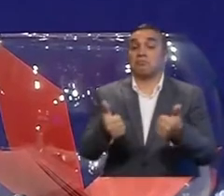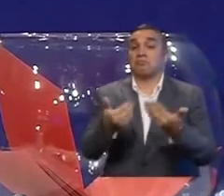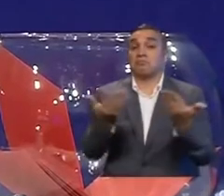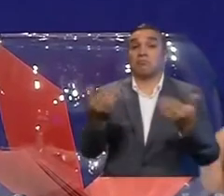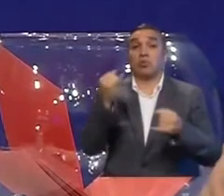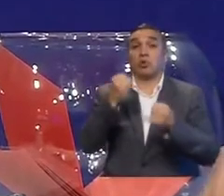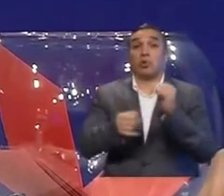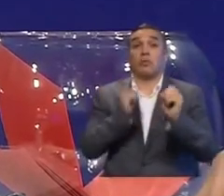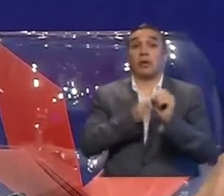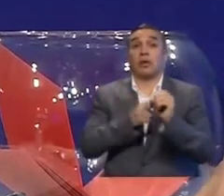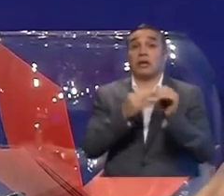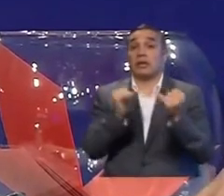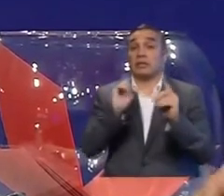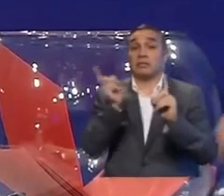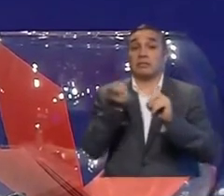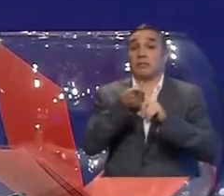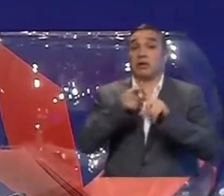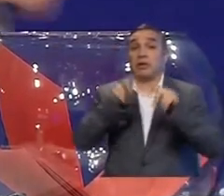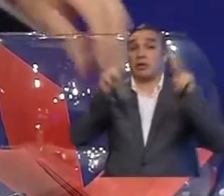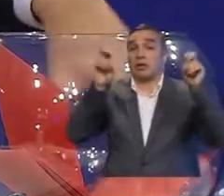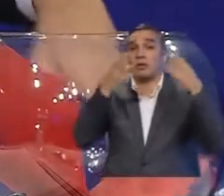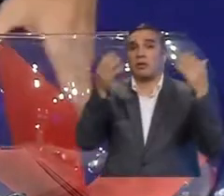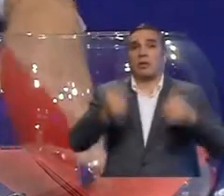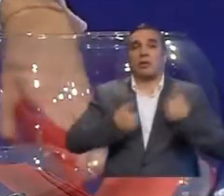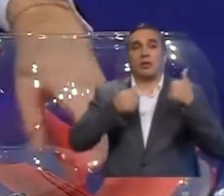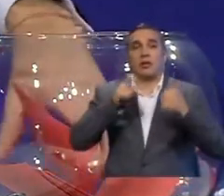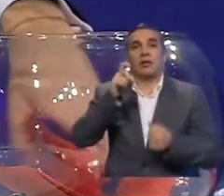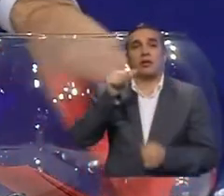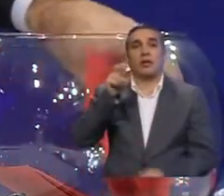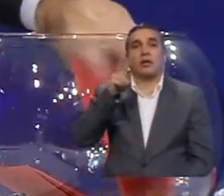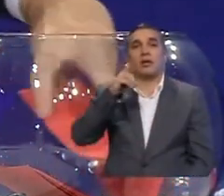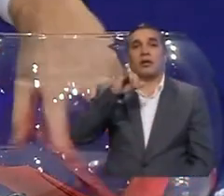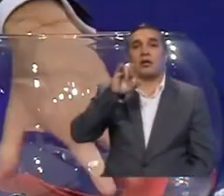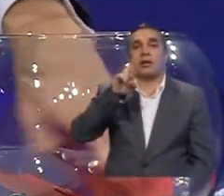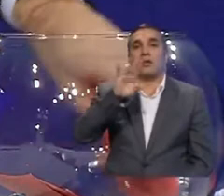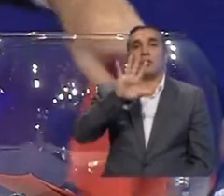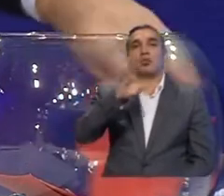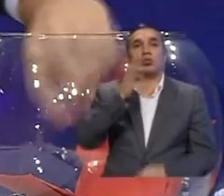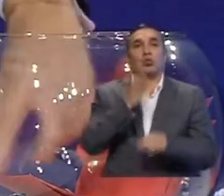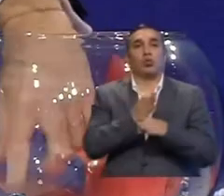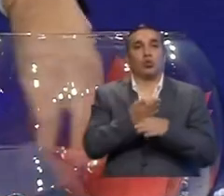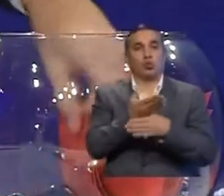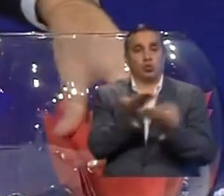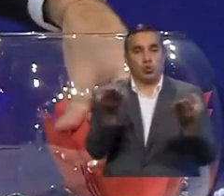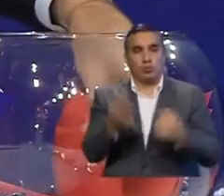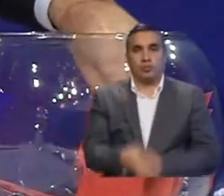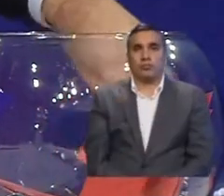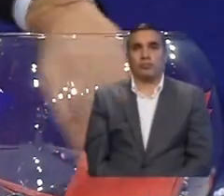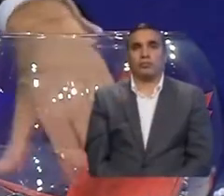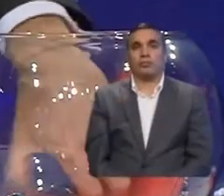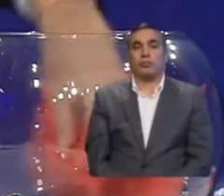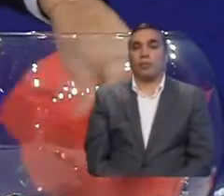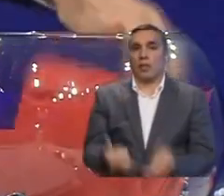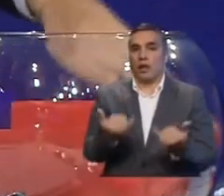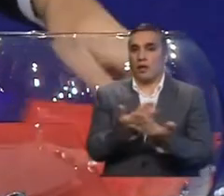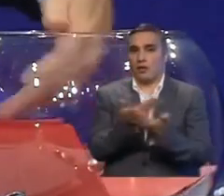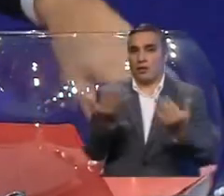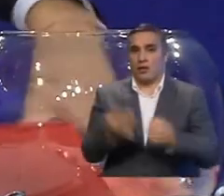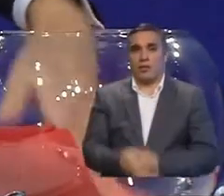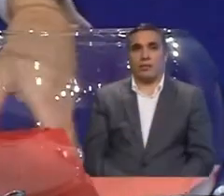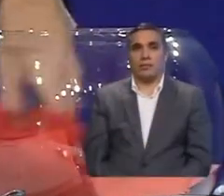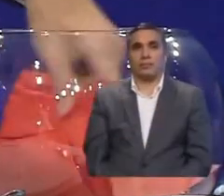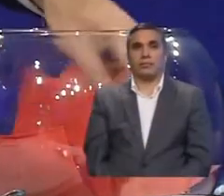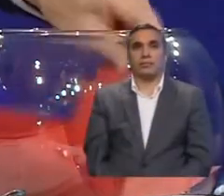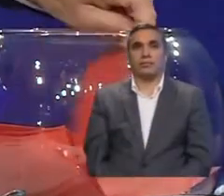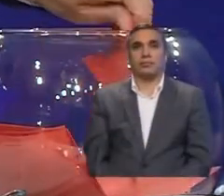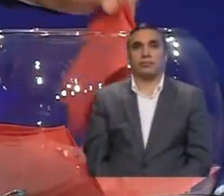último participante de este primer bloque temático, candidato Javier Herbas. Su turno. A a continuación.